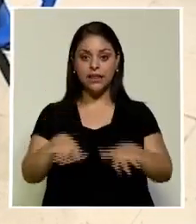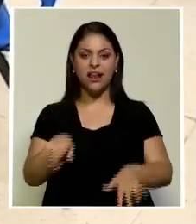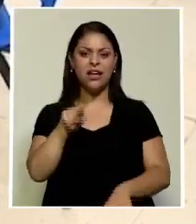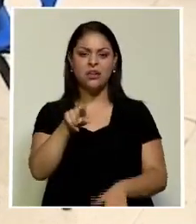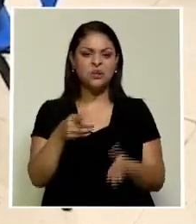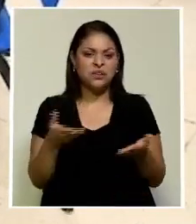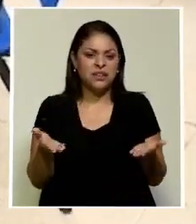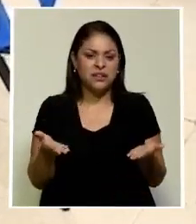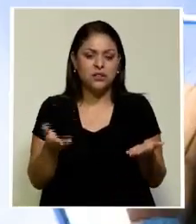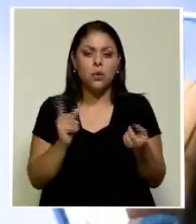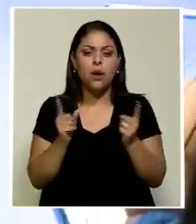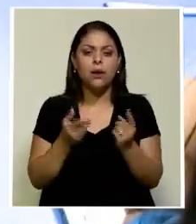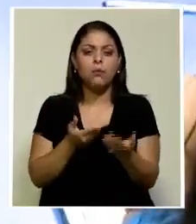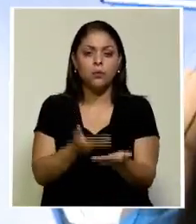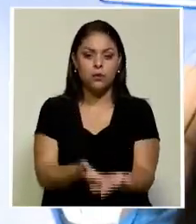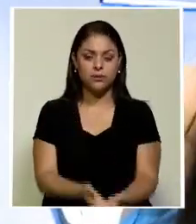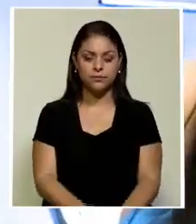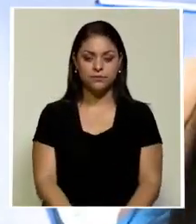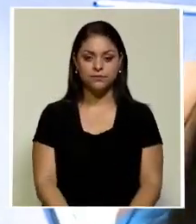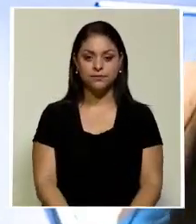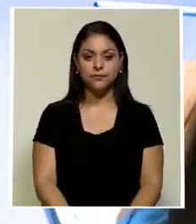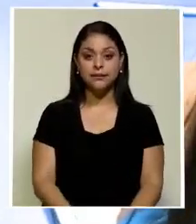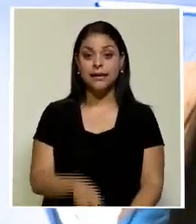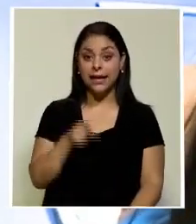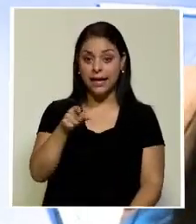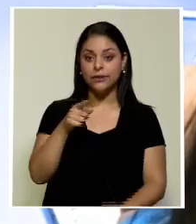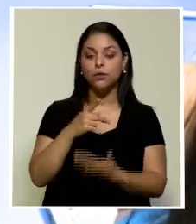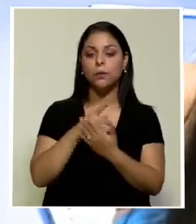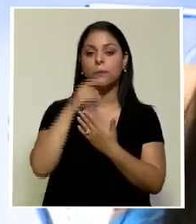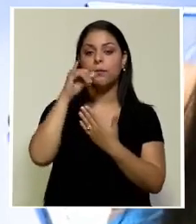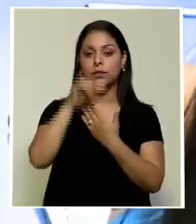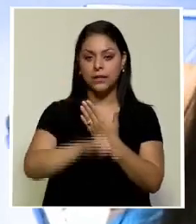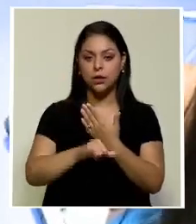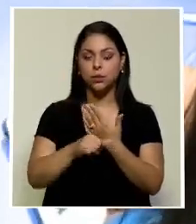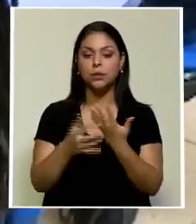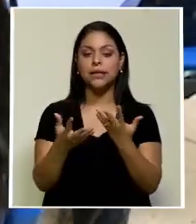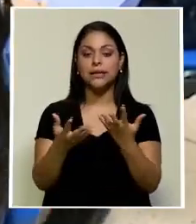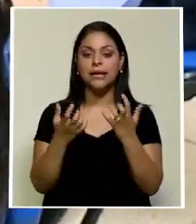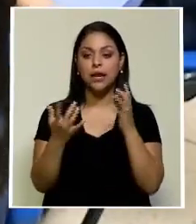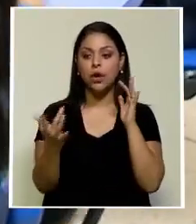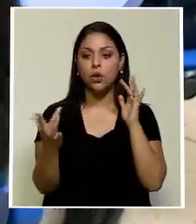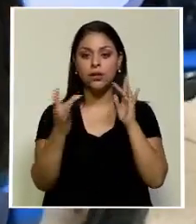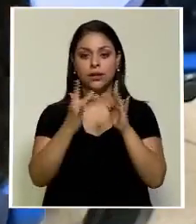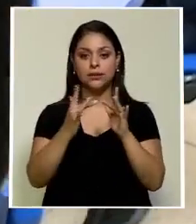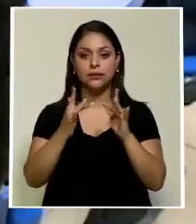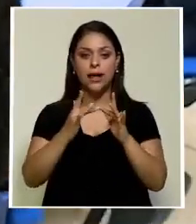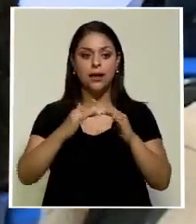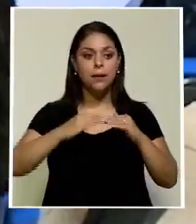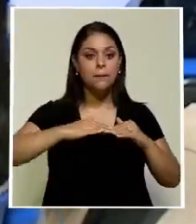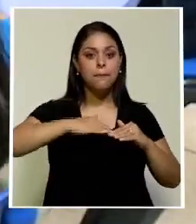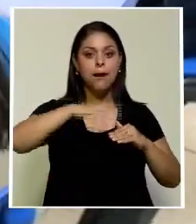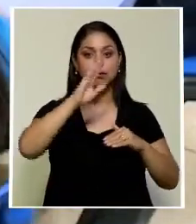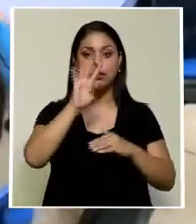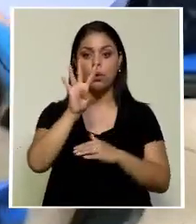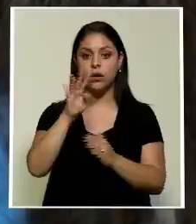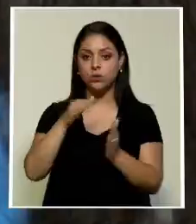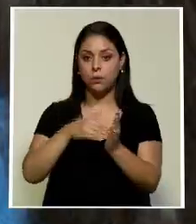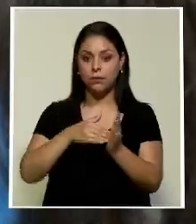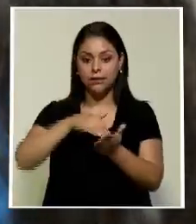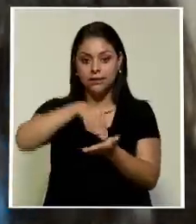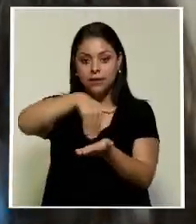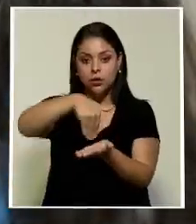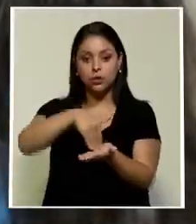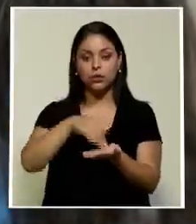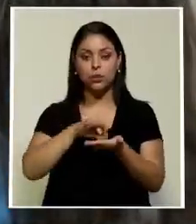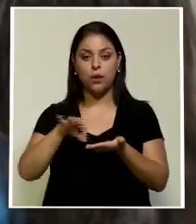cómo utilizarlo? Alfabetización digital es un proyecto que busca conectar más de 4.000 centros educativos que tenemos en nuestro